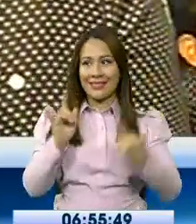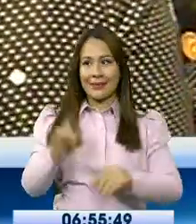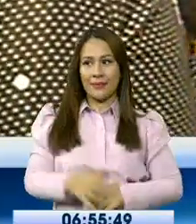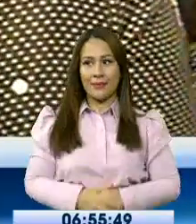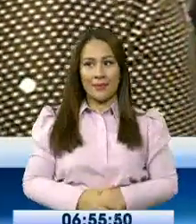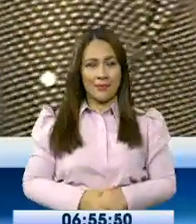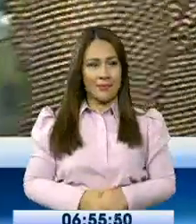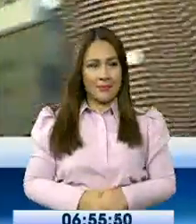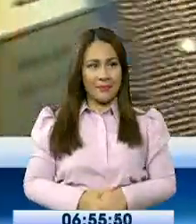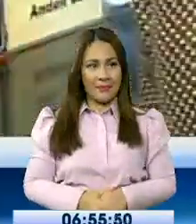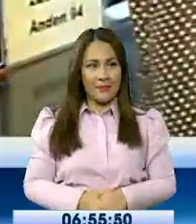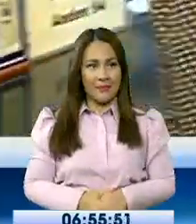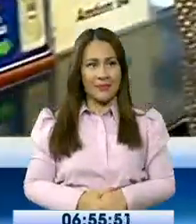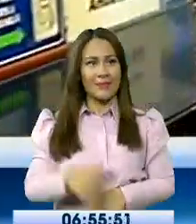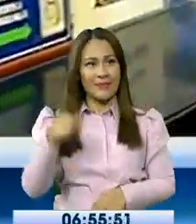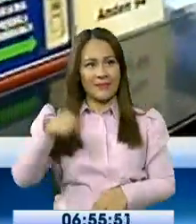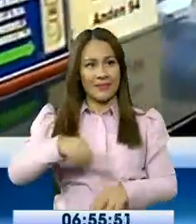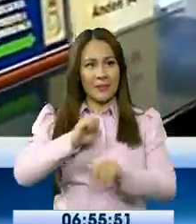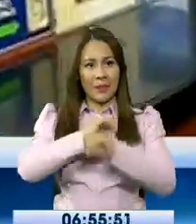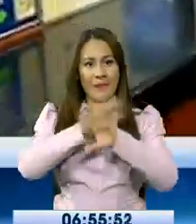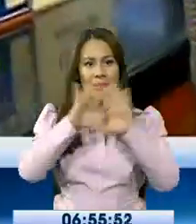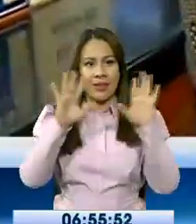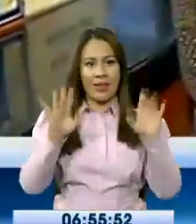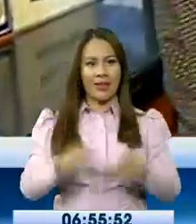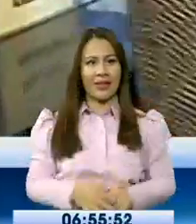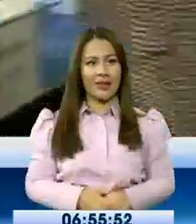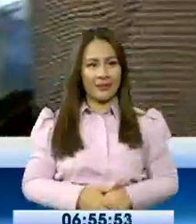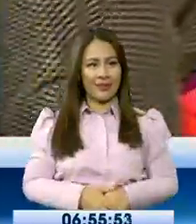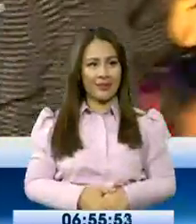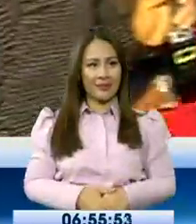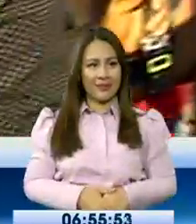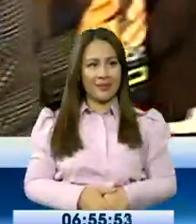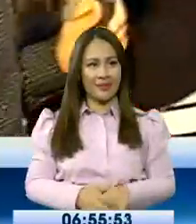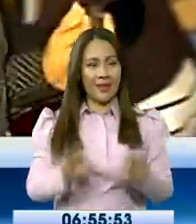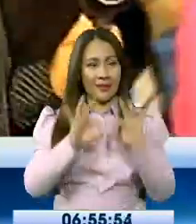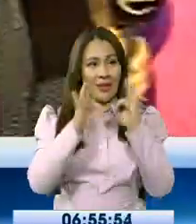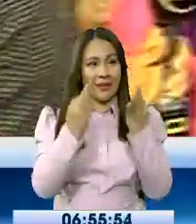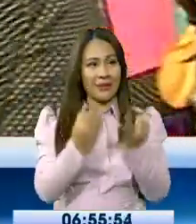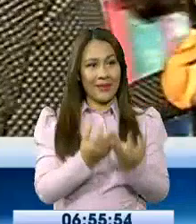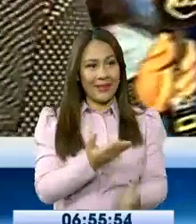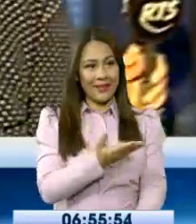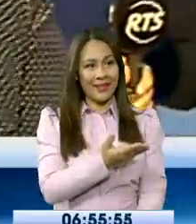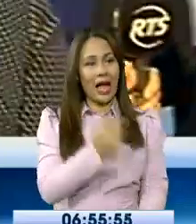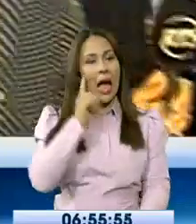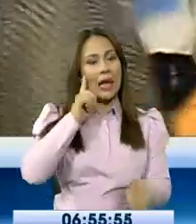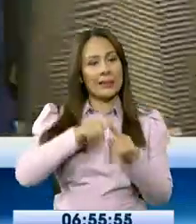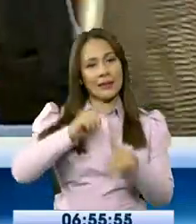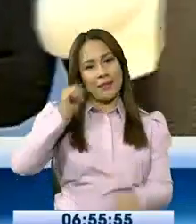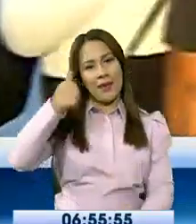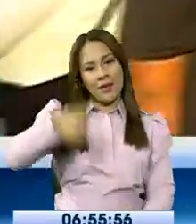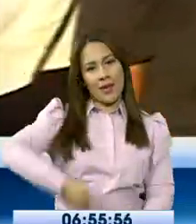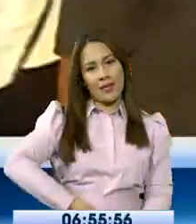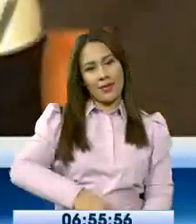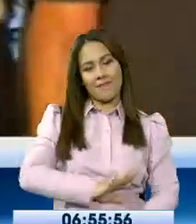quedar en Salinas? Hasta mañana. Un día no. Ya, y un día para otro. Seguimos